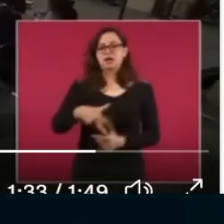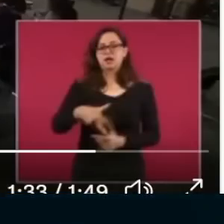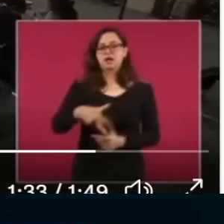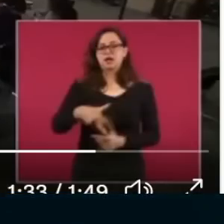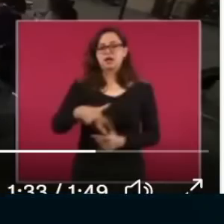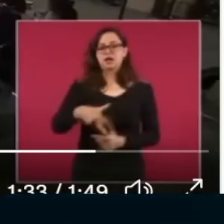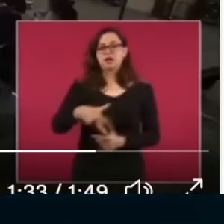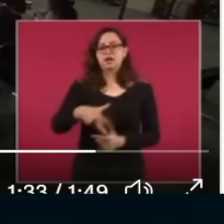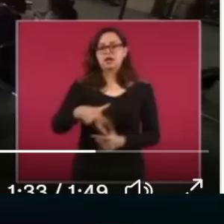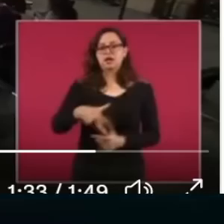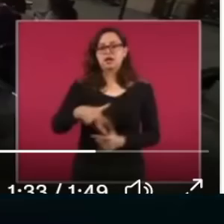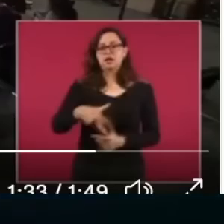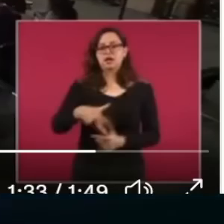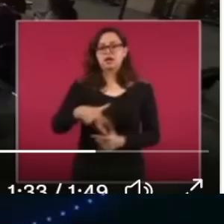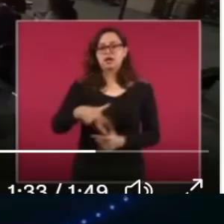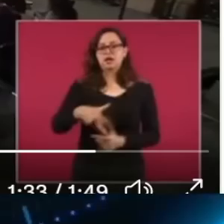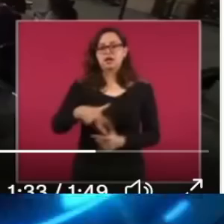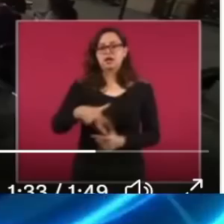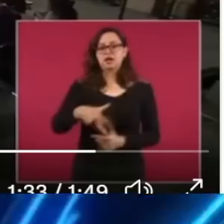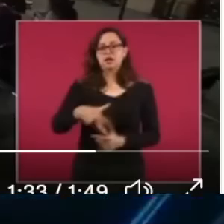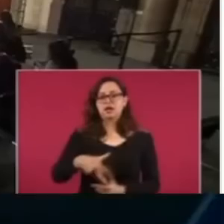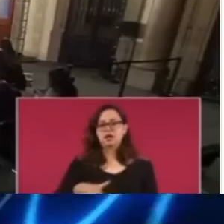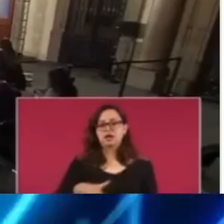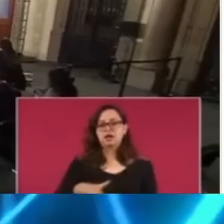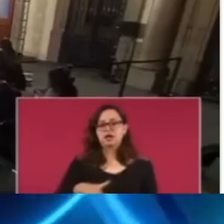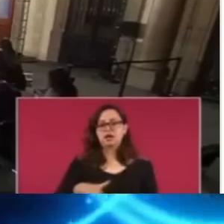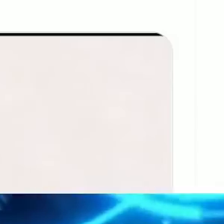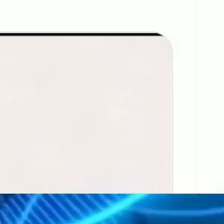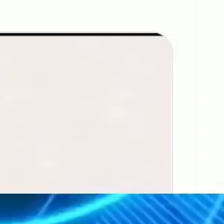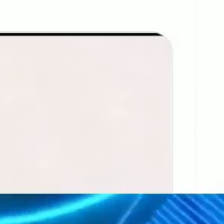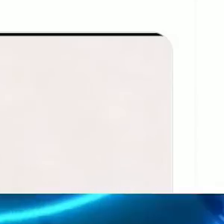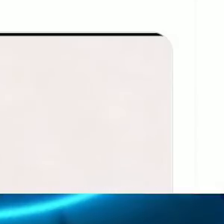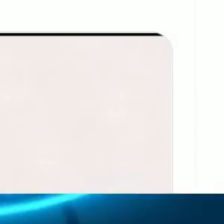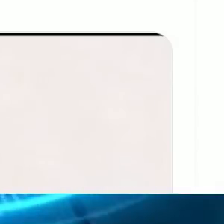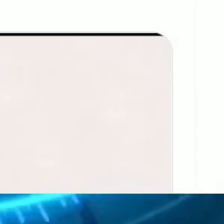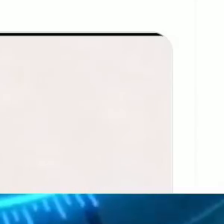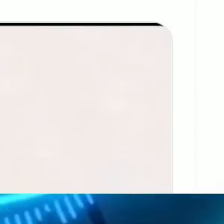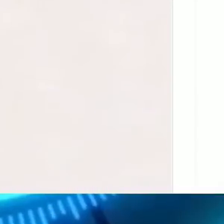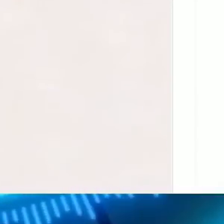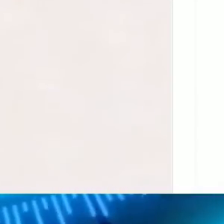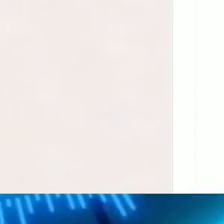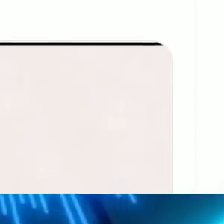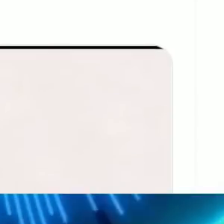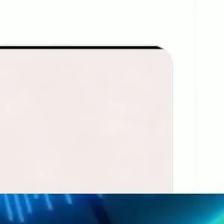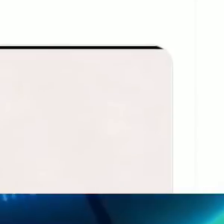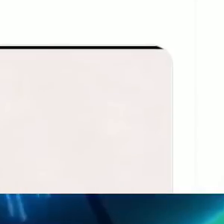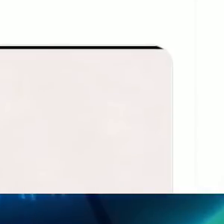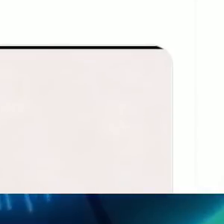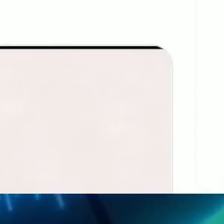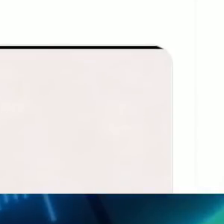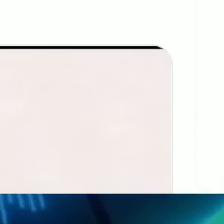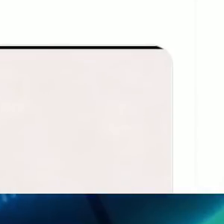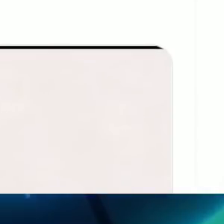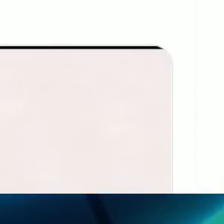Pues no ya no no no le sorprende absolutamente a nadie vean así la presentan mis estimados amigas y amigas el gobierno